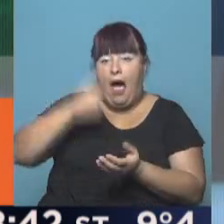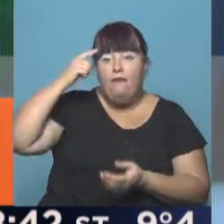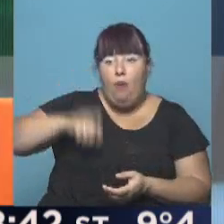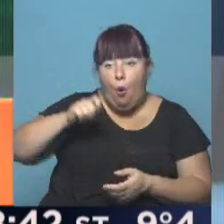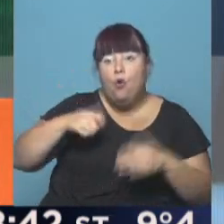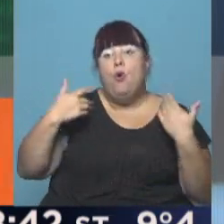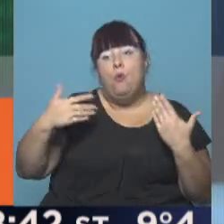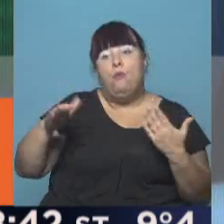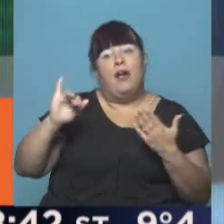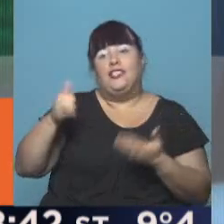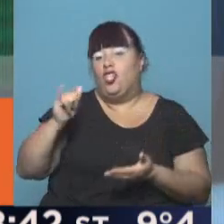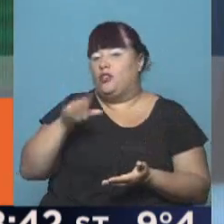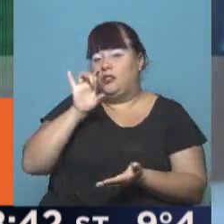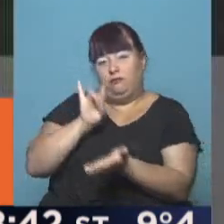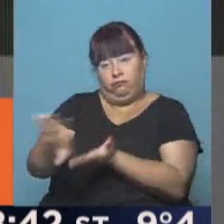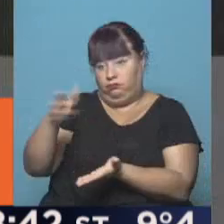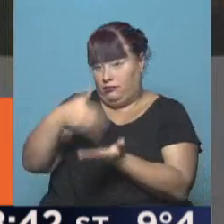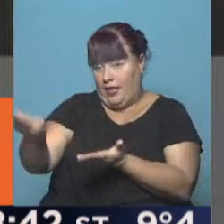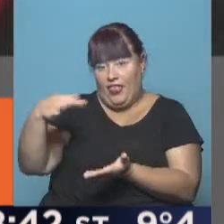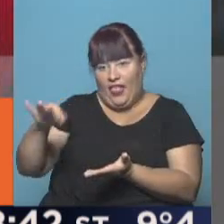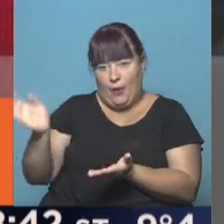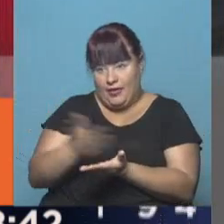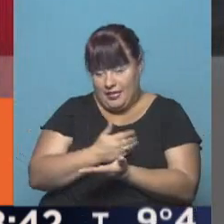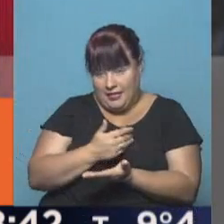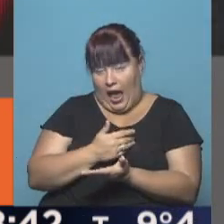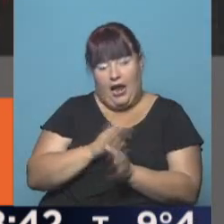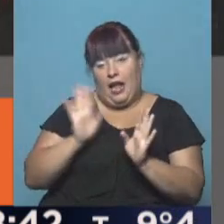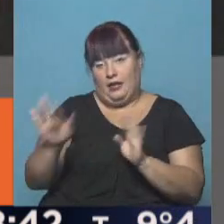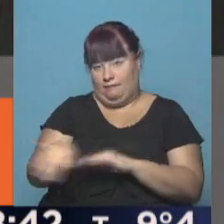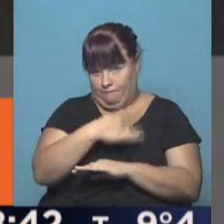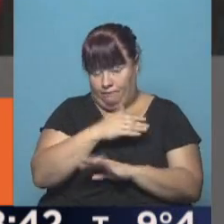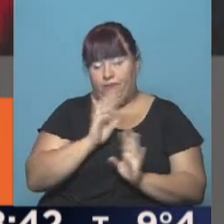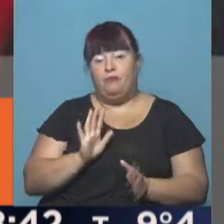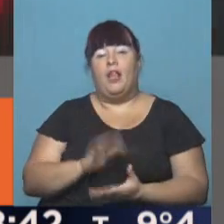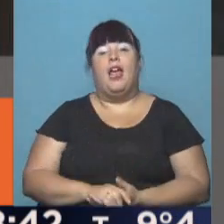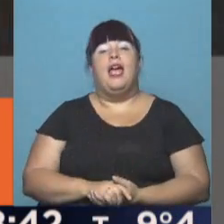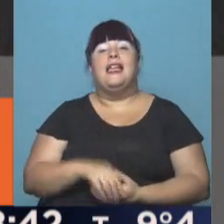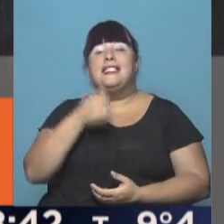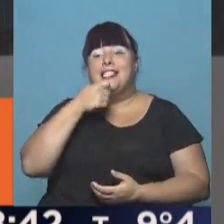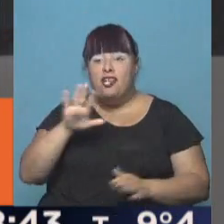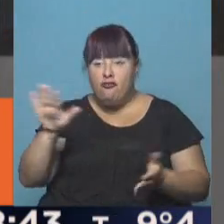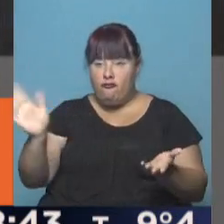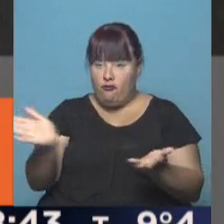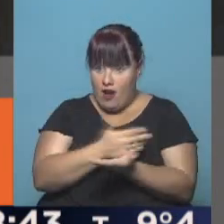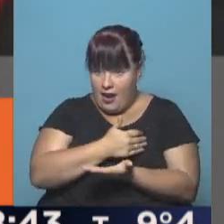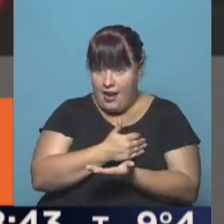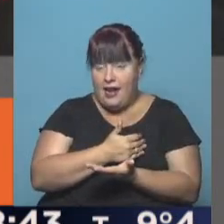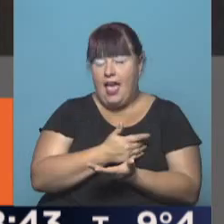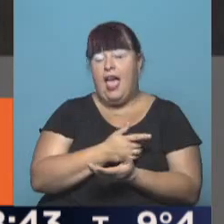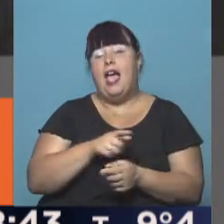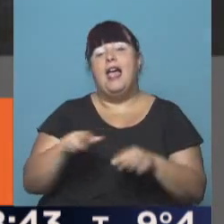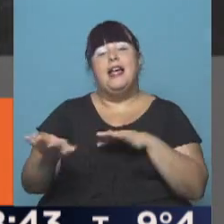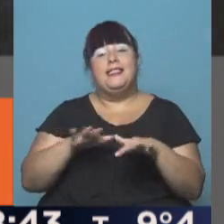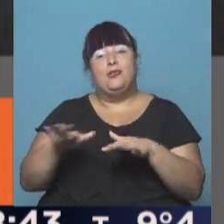judiciales pueden obligarlo a una destitución, una salida del cargo. En ese caso, el